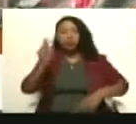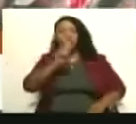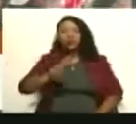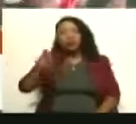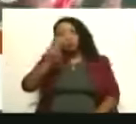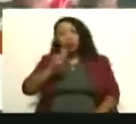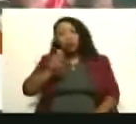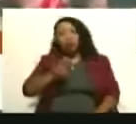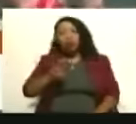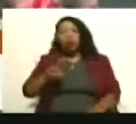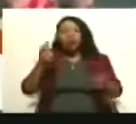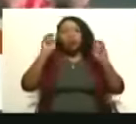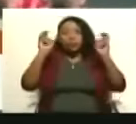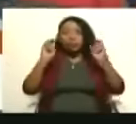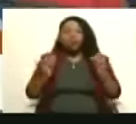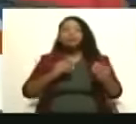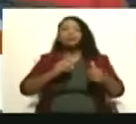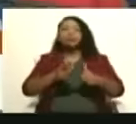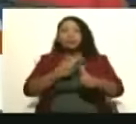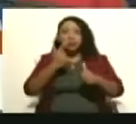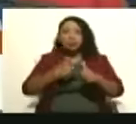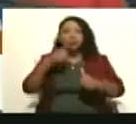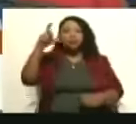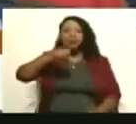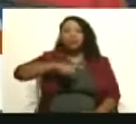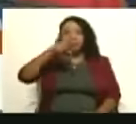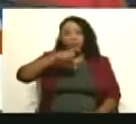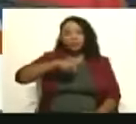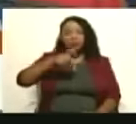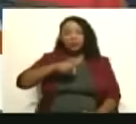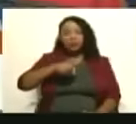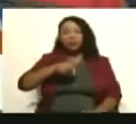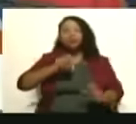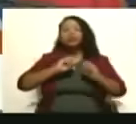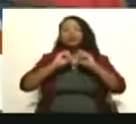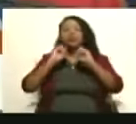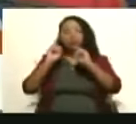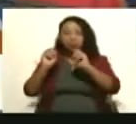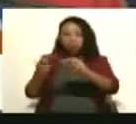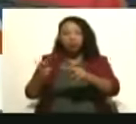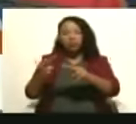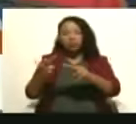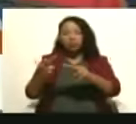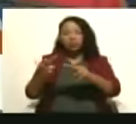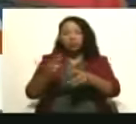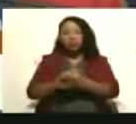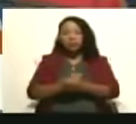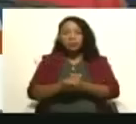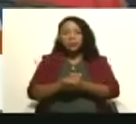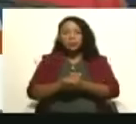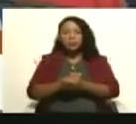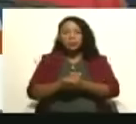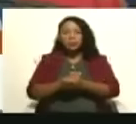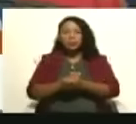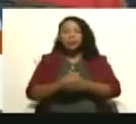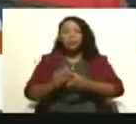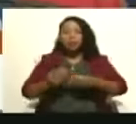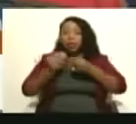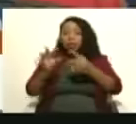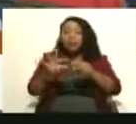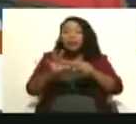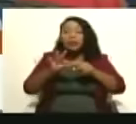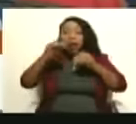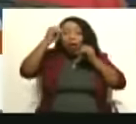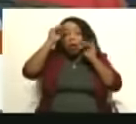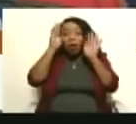medios de acuerdo a los principios de necesidad, conveniencia, oportunidad y proporcionalidad, brindando trato especial y